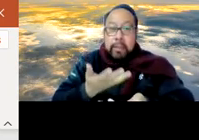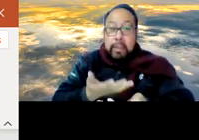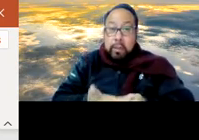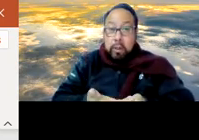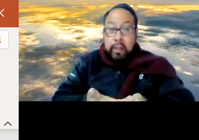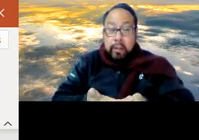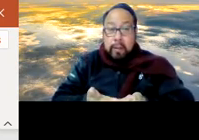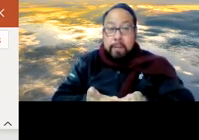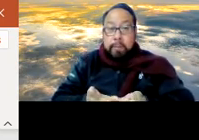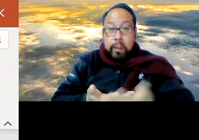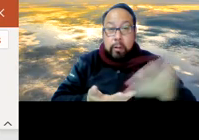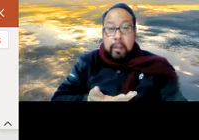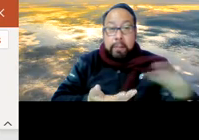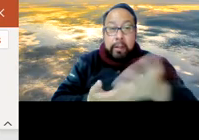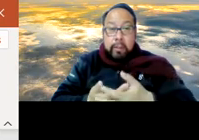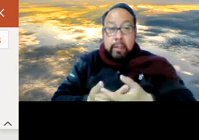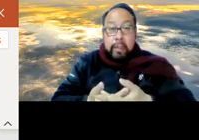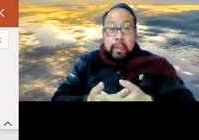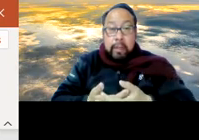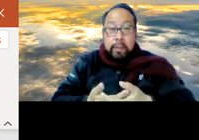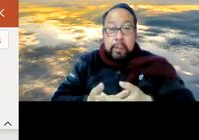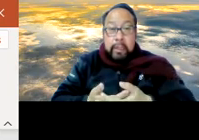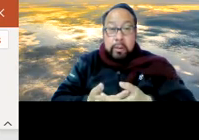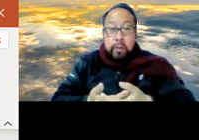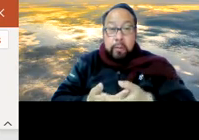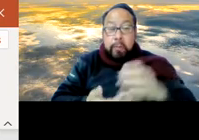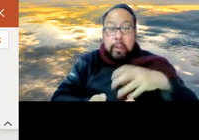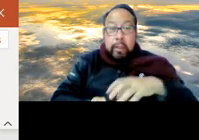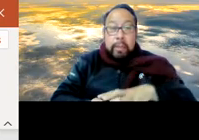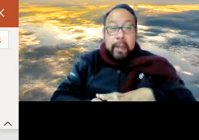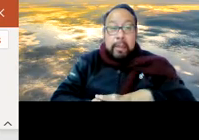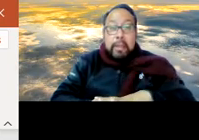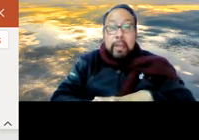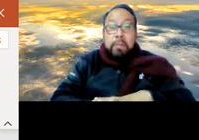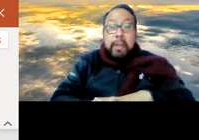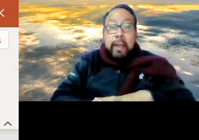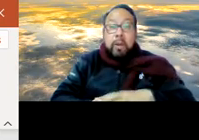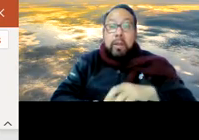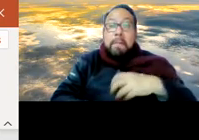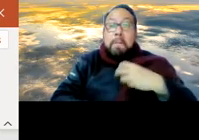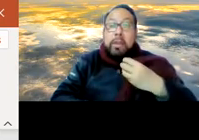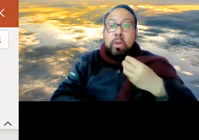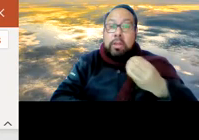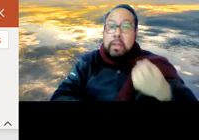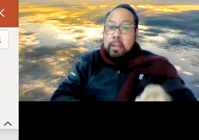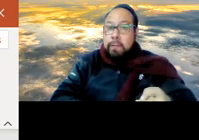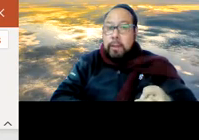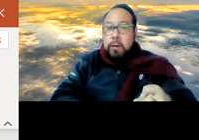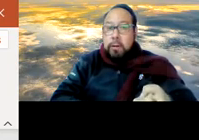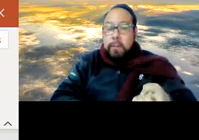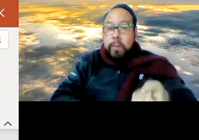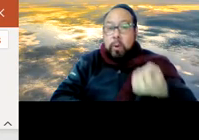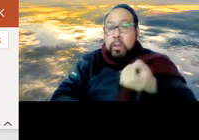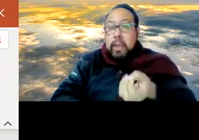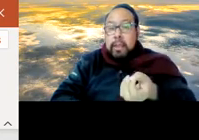esas investigaciones, que es lo que están aprendiendo en técnicas de la investigación, y van a tener que explicar con qué método